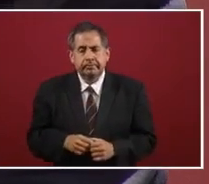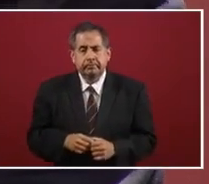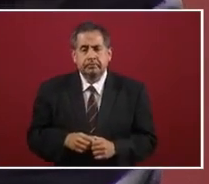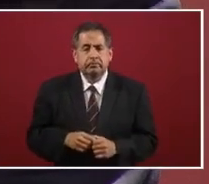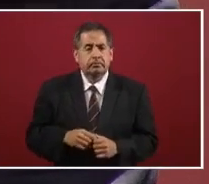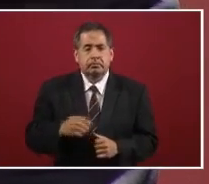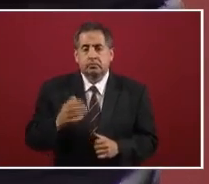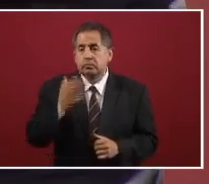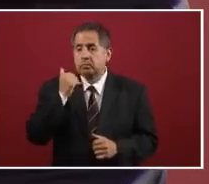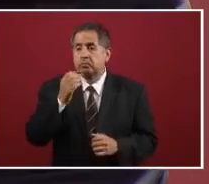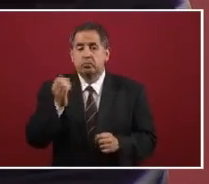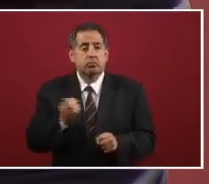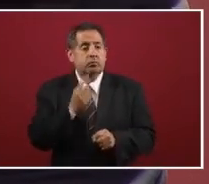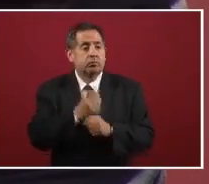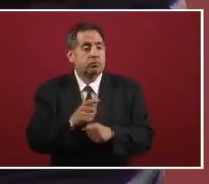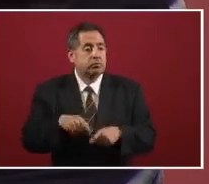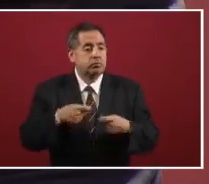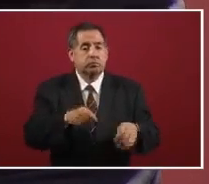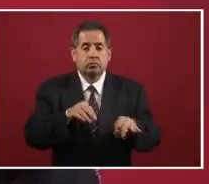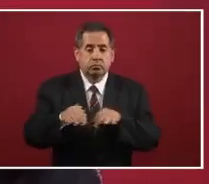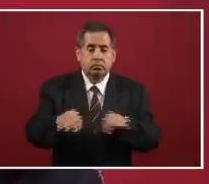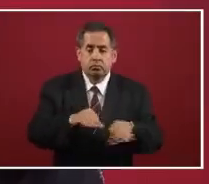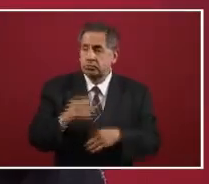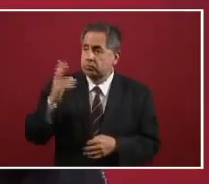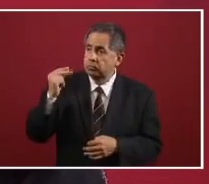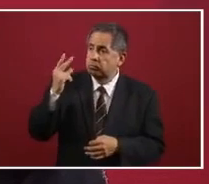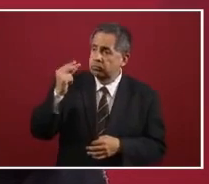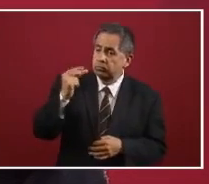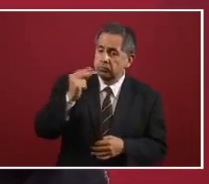menos oportunidades de